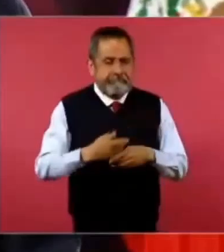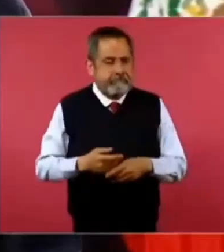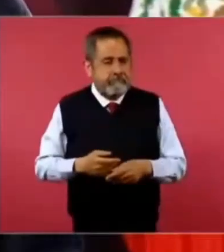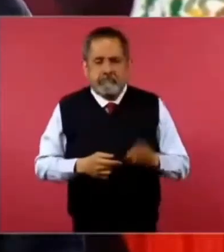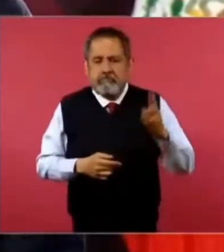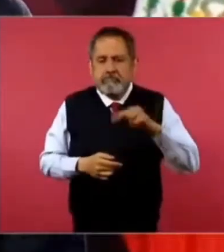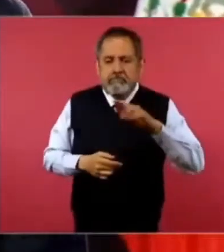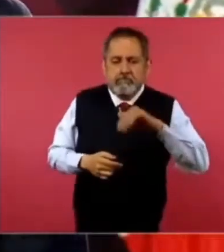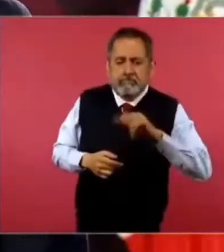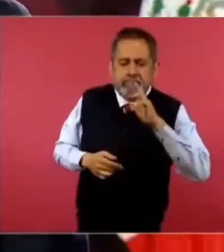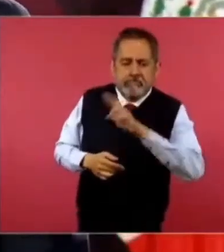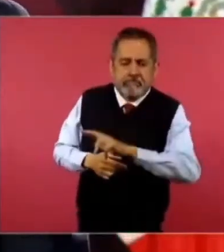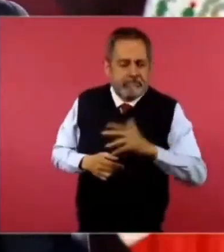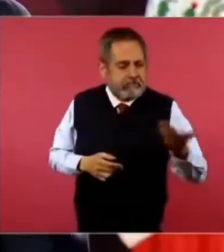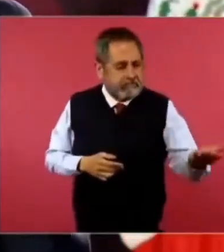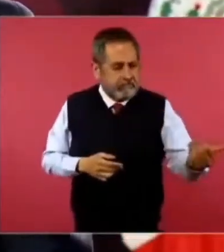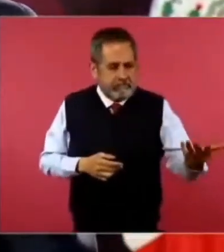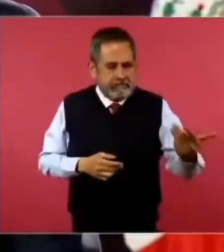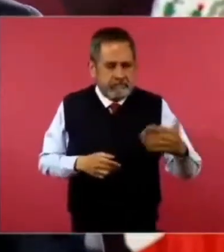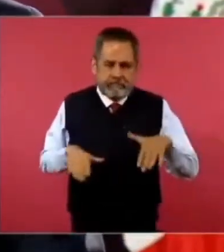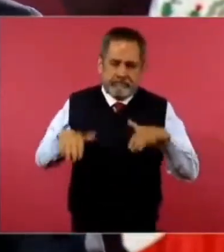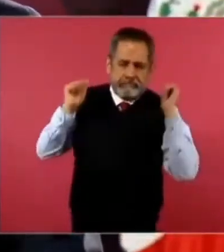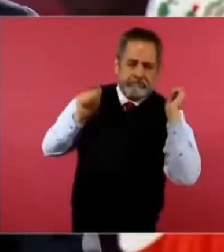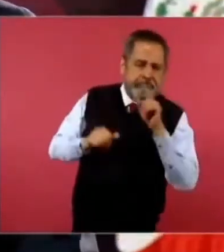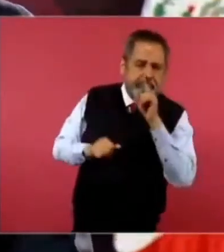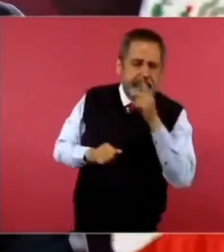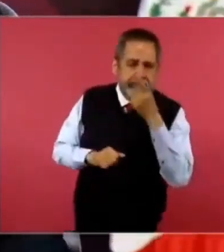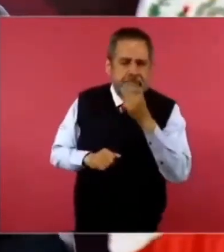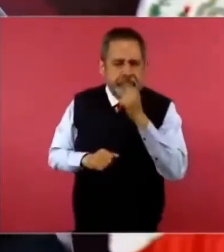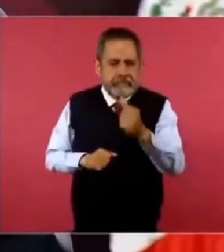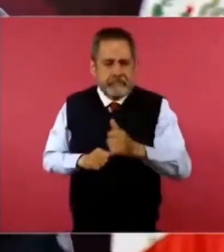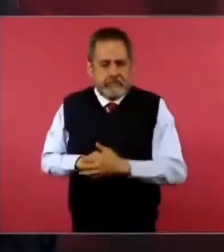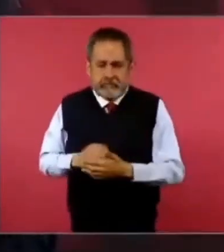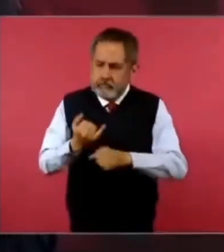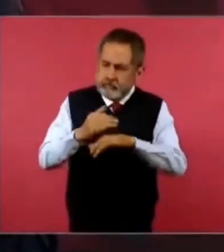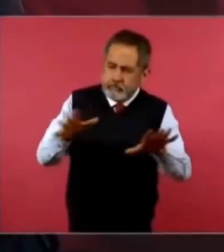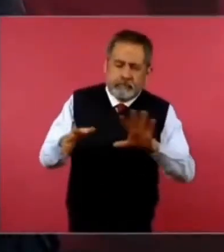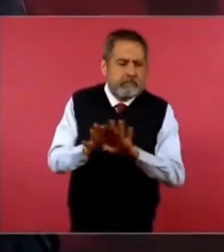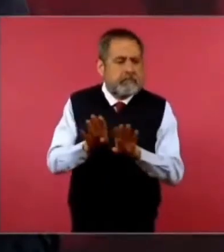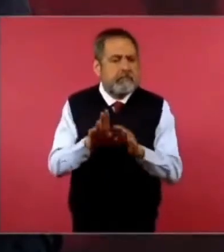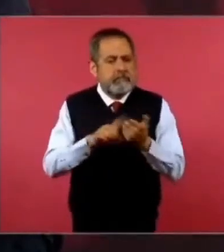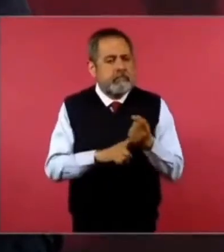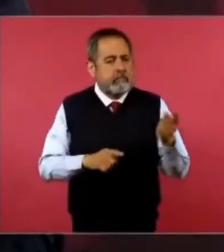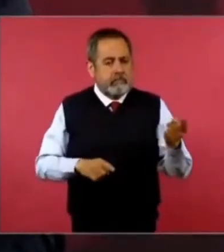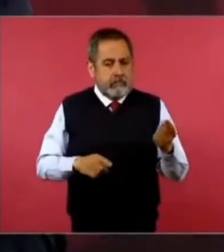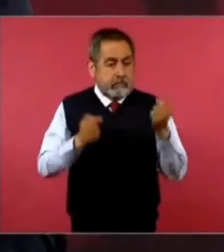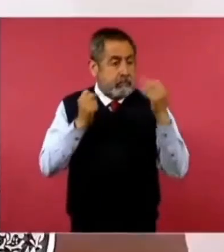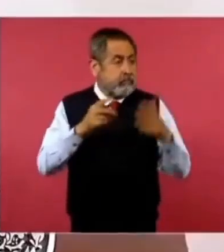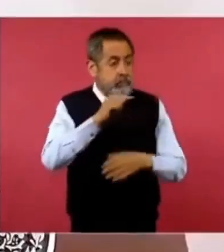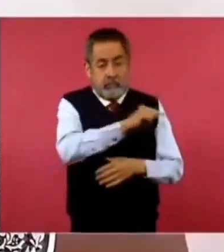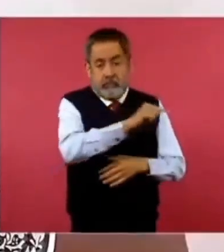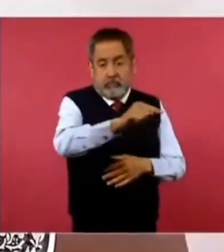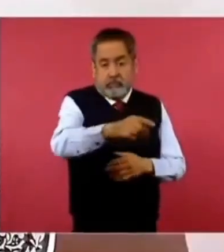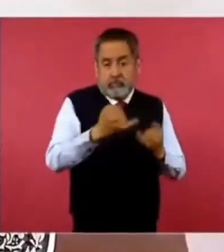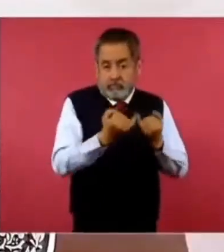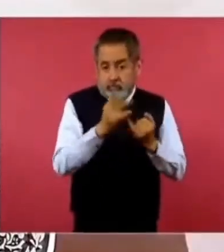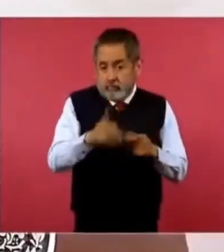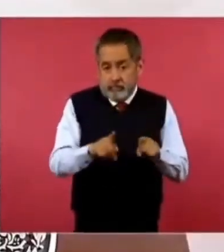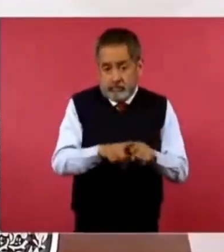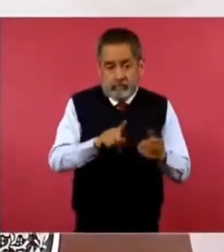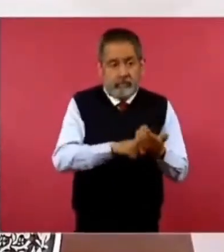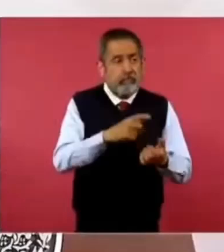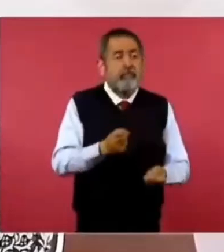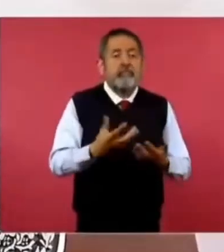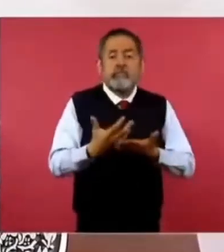Nunca dijo nada, nunca informó, como muchos otros, de